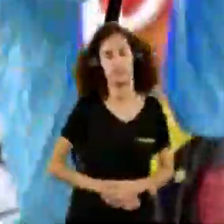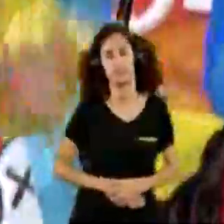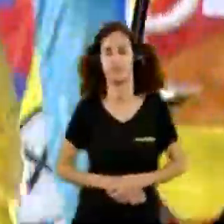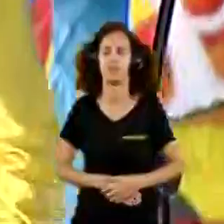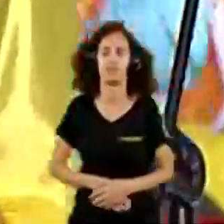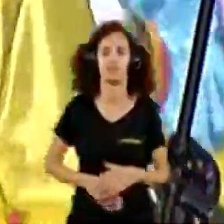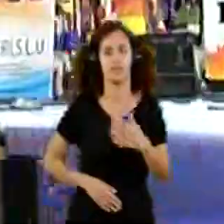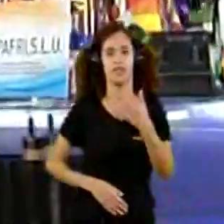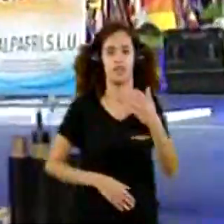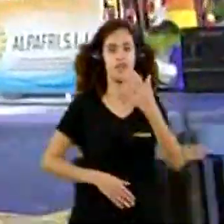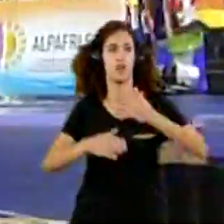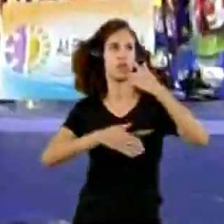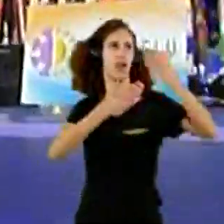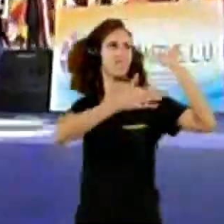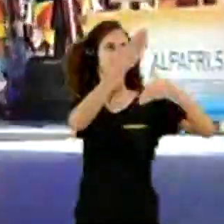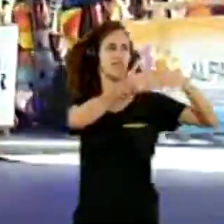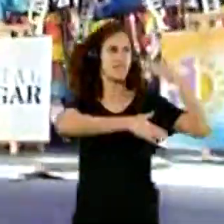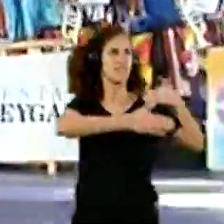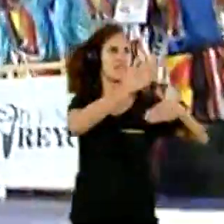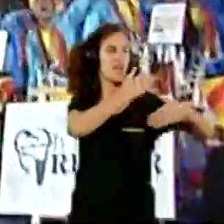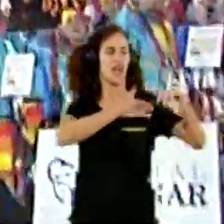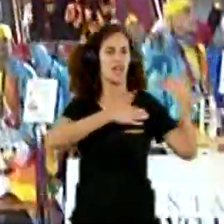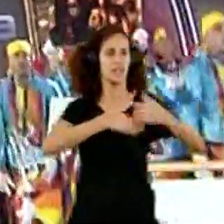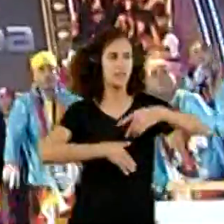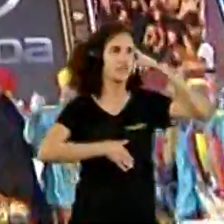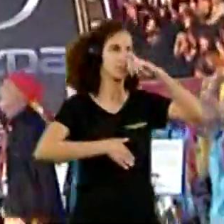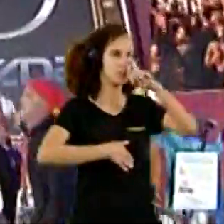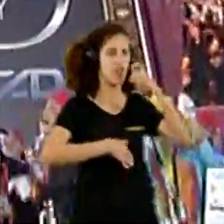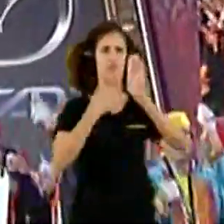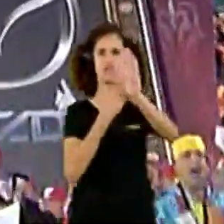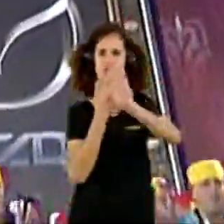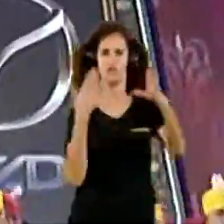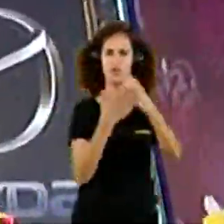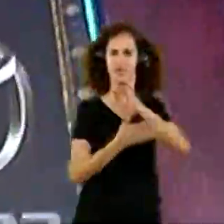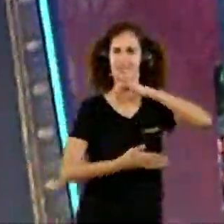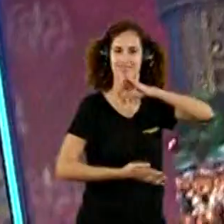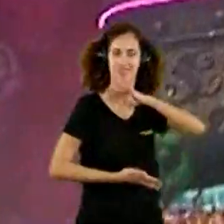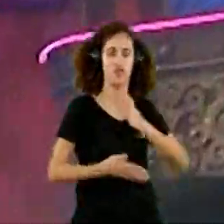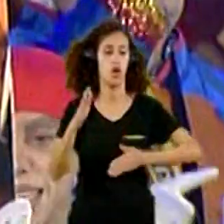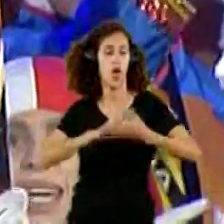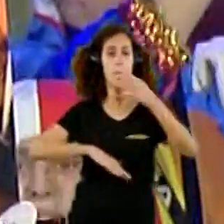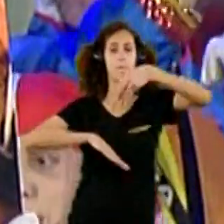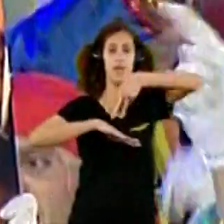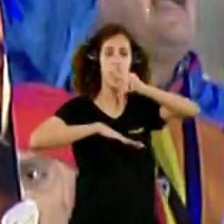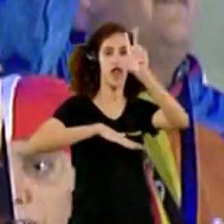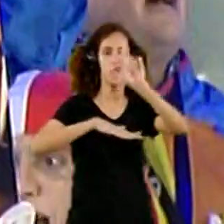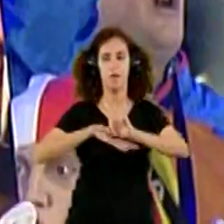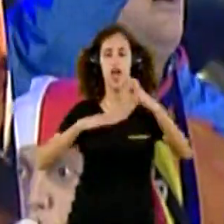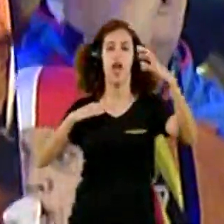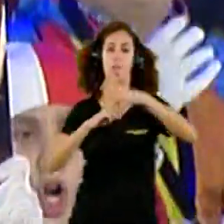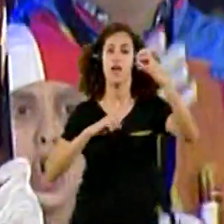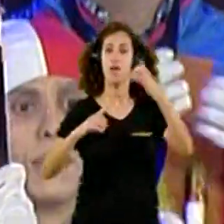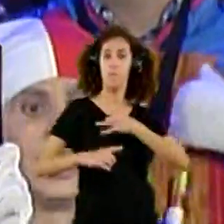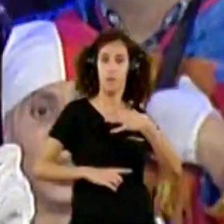¿Cómo vuelvo al pasado? Sin vecinos amargados. Cuando iba a mesa enloquecía al Parque